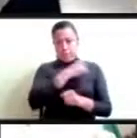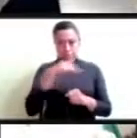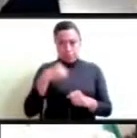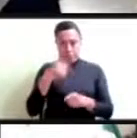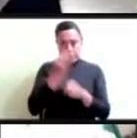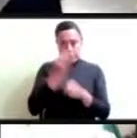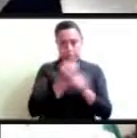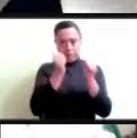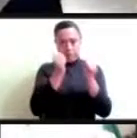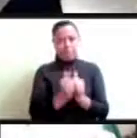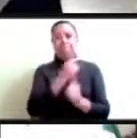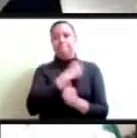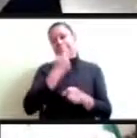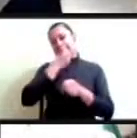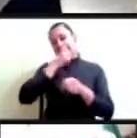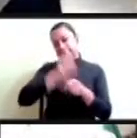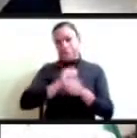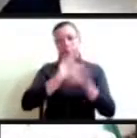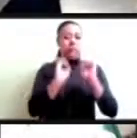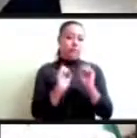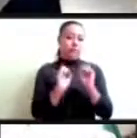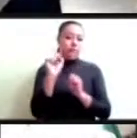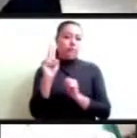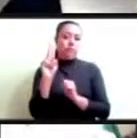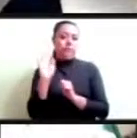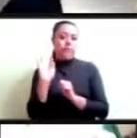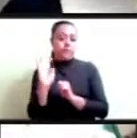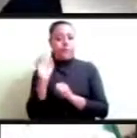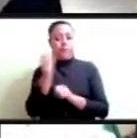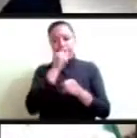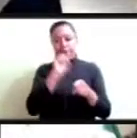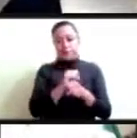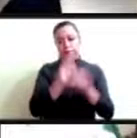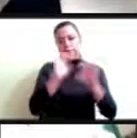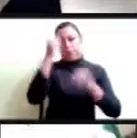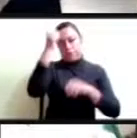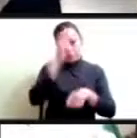o de subsecretario o de director general del empleo o lo que sea,